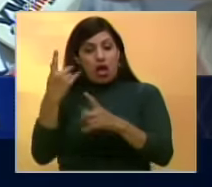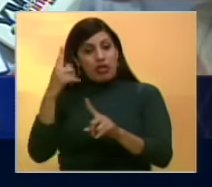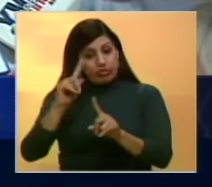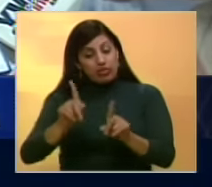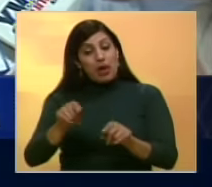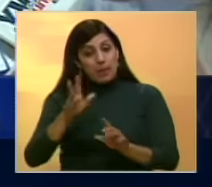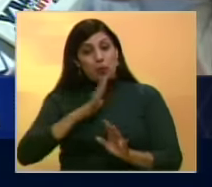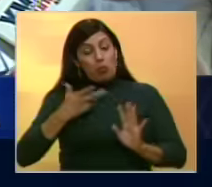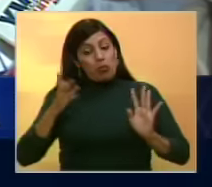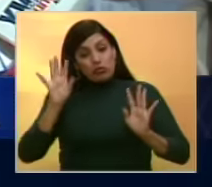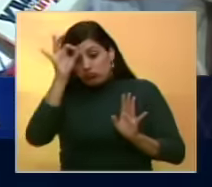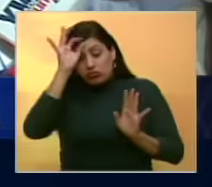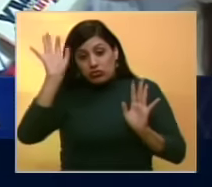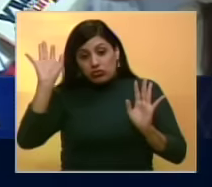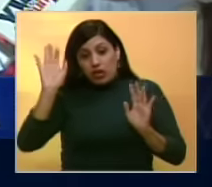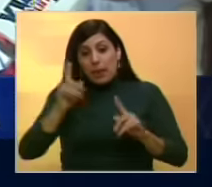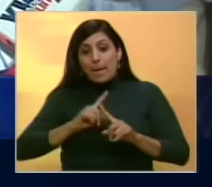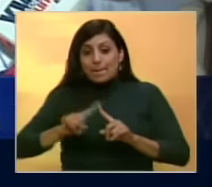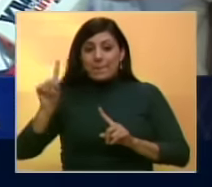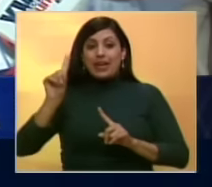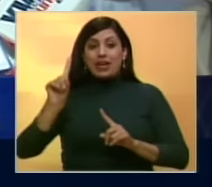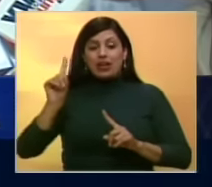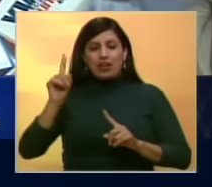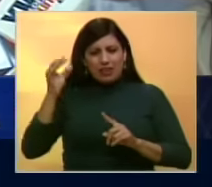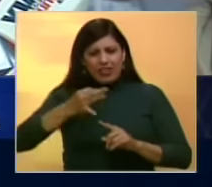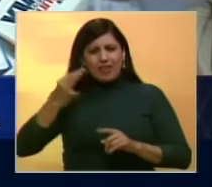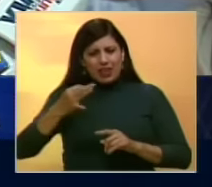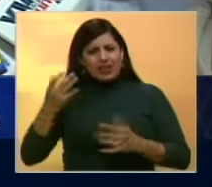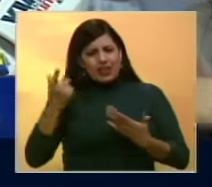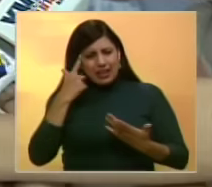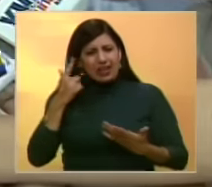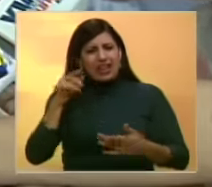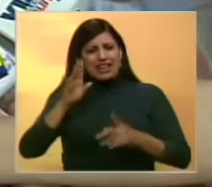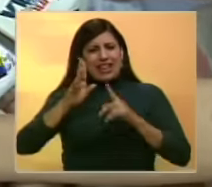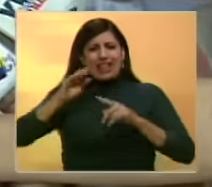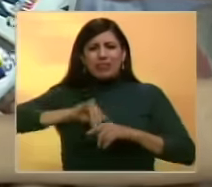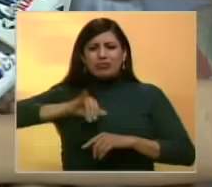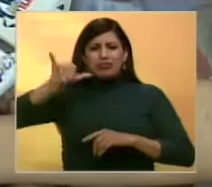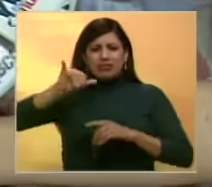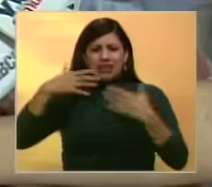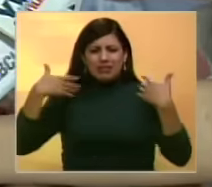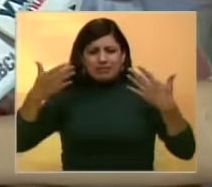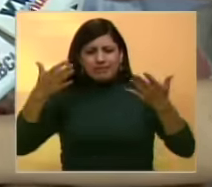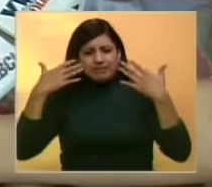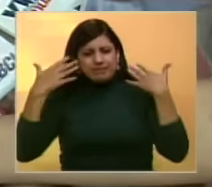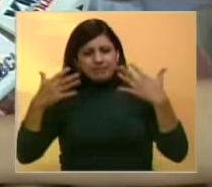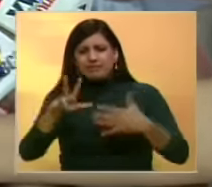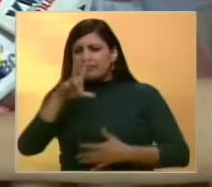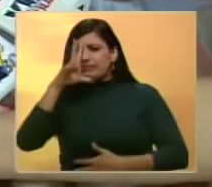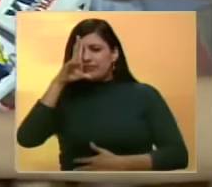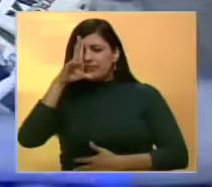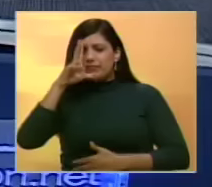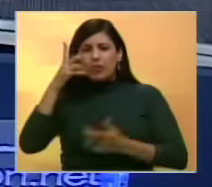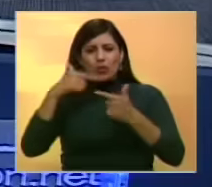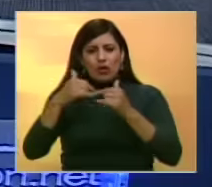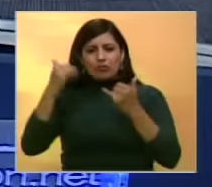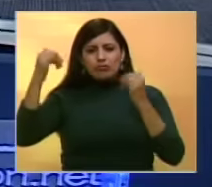acción este del ser humano sin embargo lo que sí es cierto que estas altas temperaturas afectaron pues la